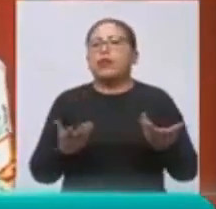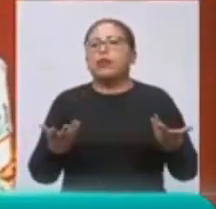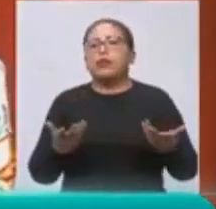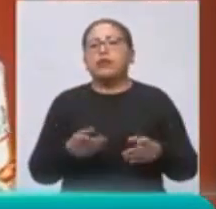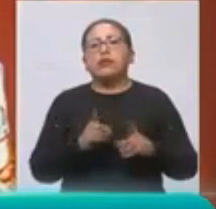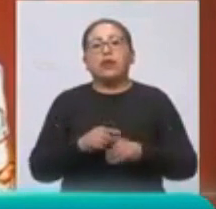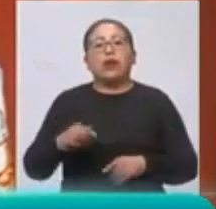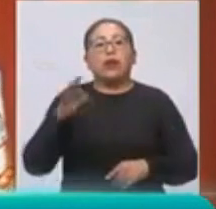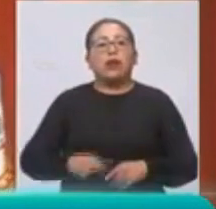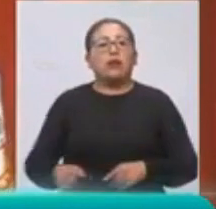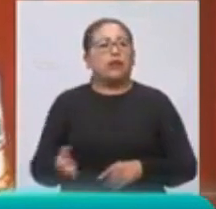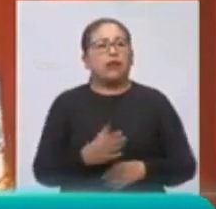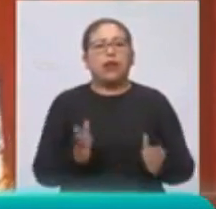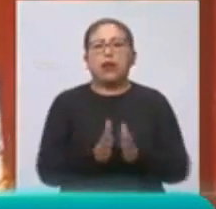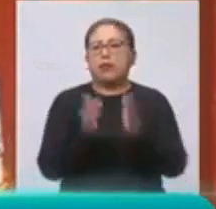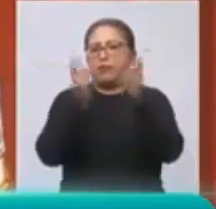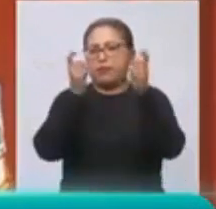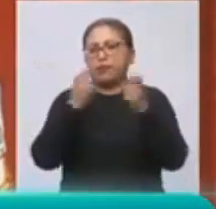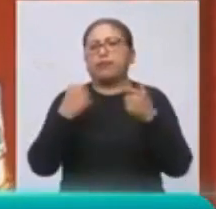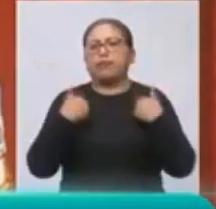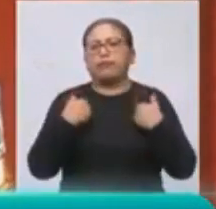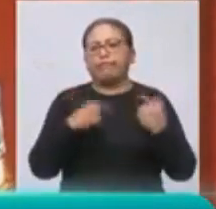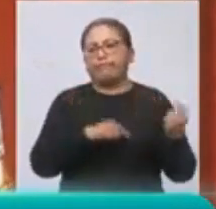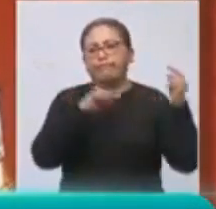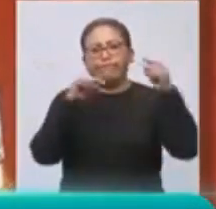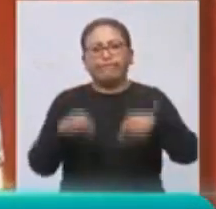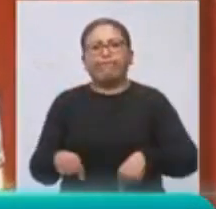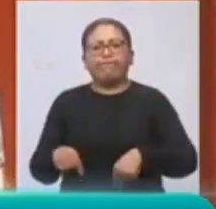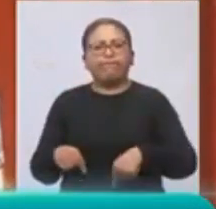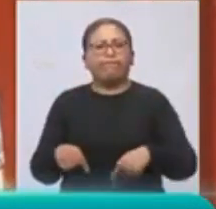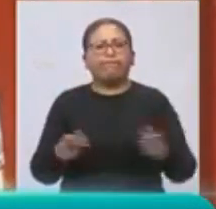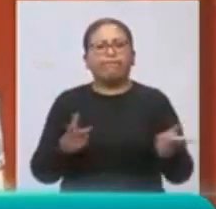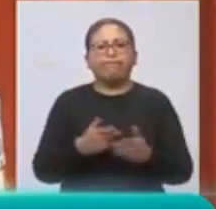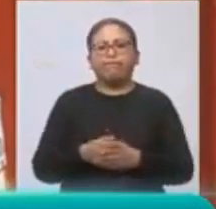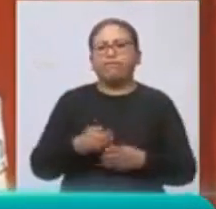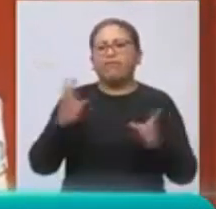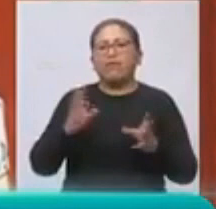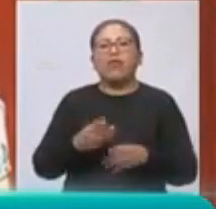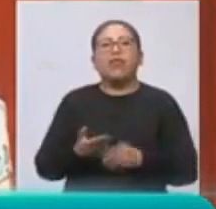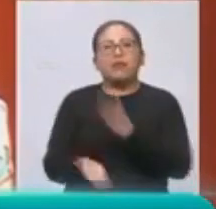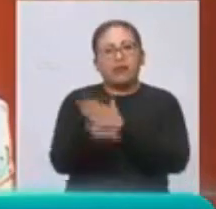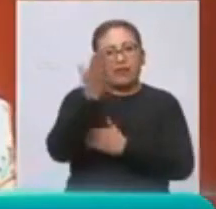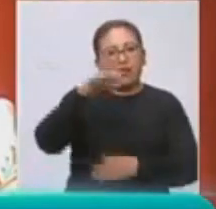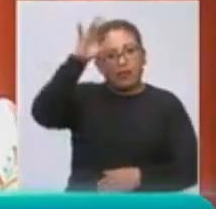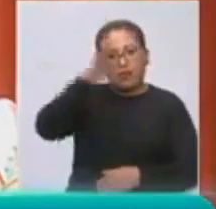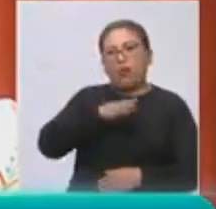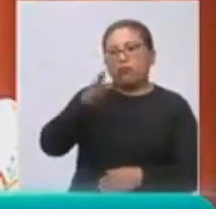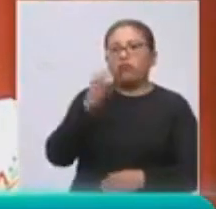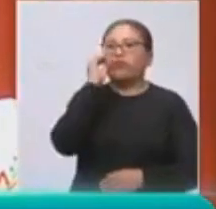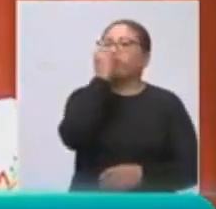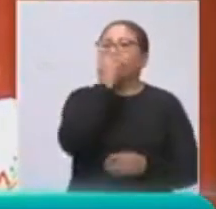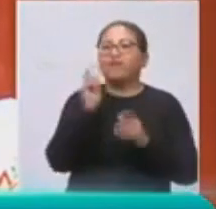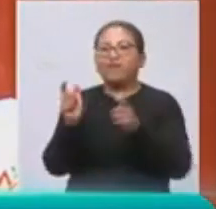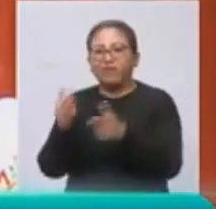Y aprovechamos este aniversario para venir. Estuvimos en la ofrenda floral esta mañana en Tarija y